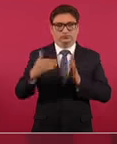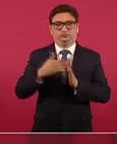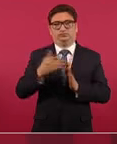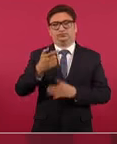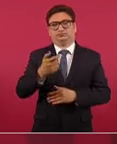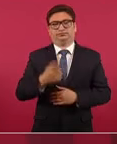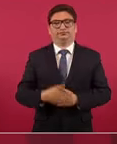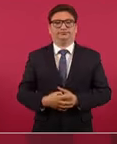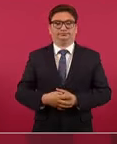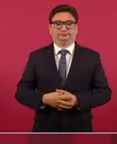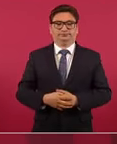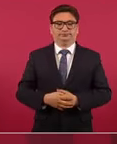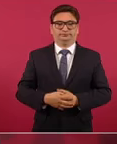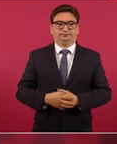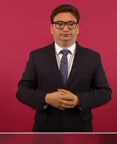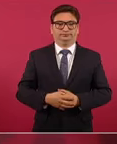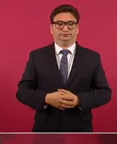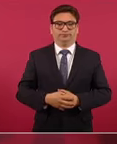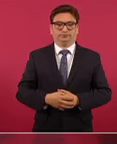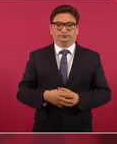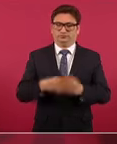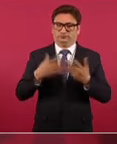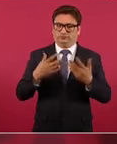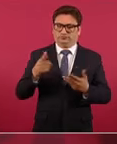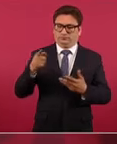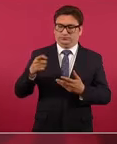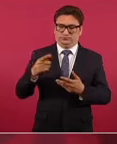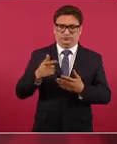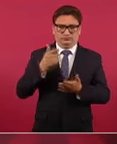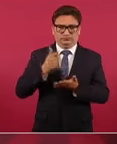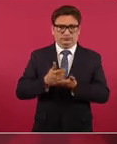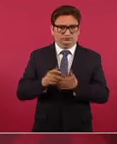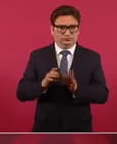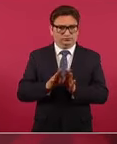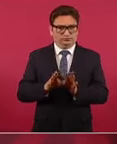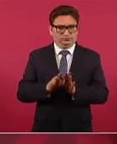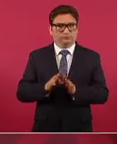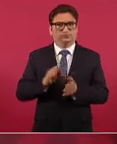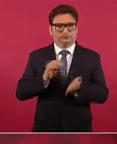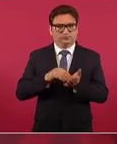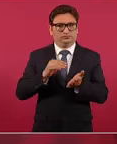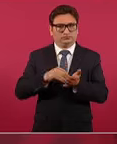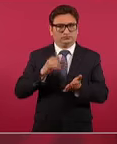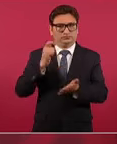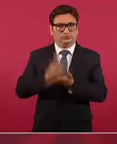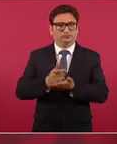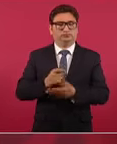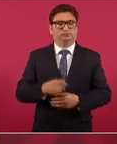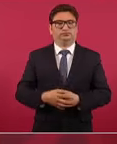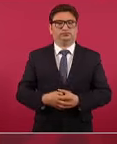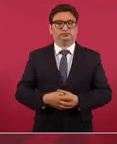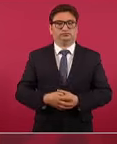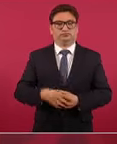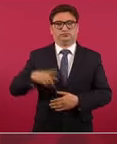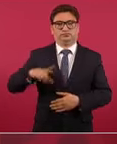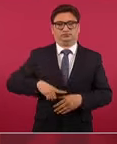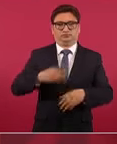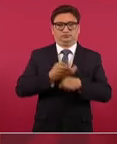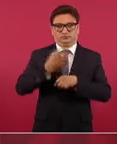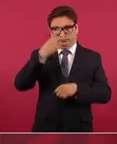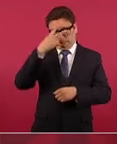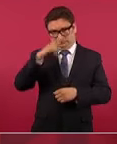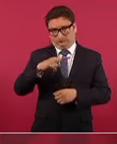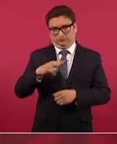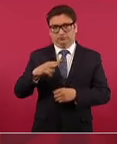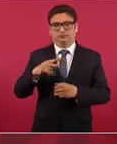pesos está pagando todavía el gobierno estado de mexico